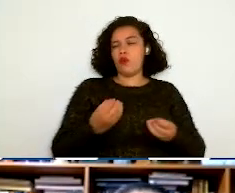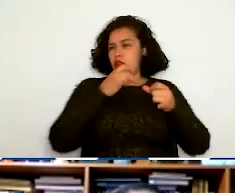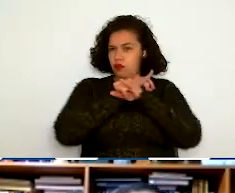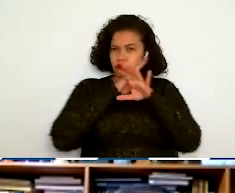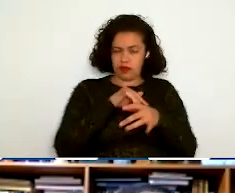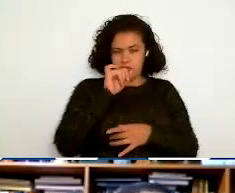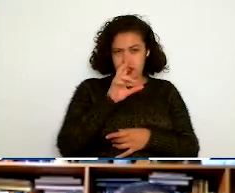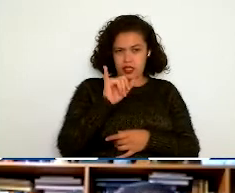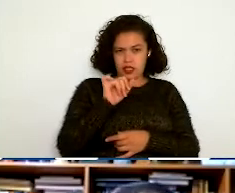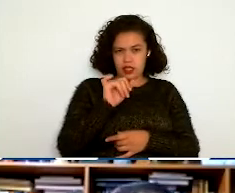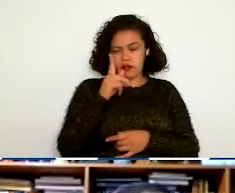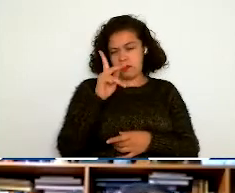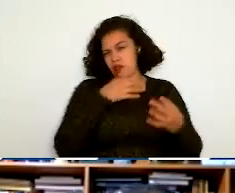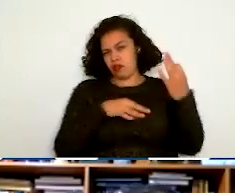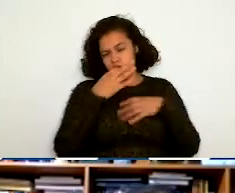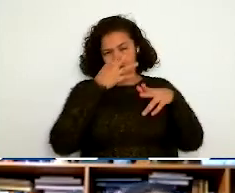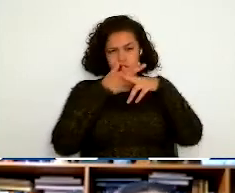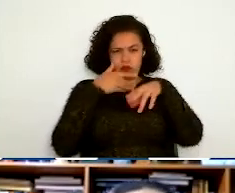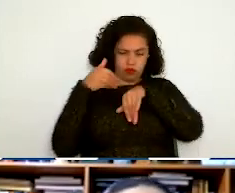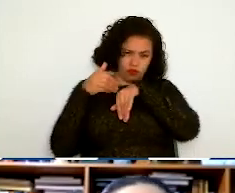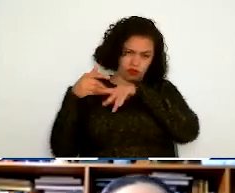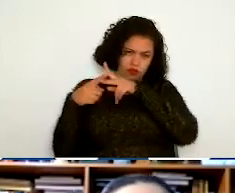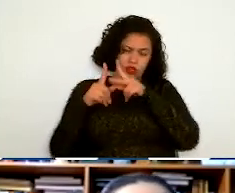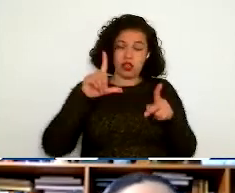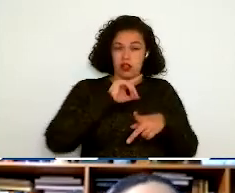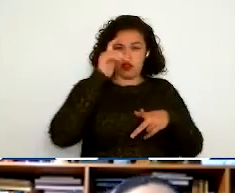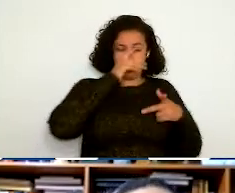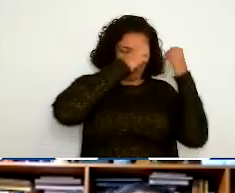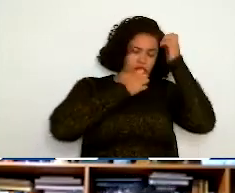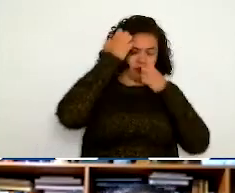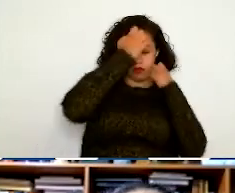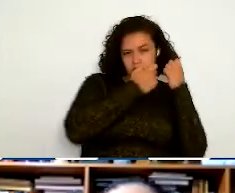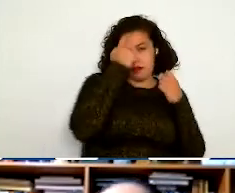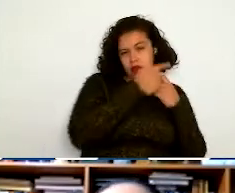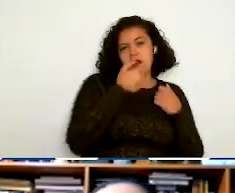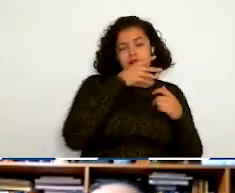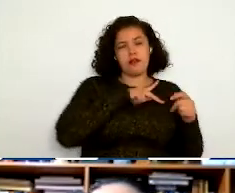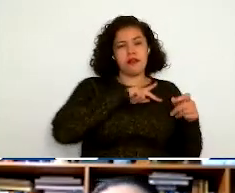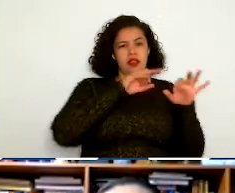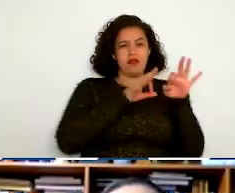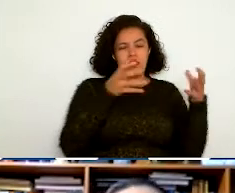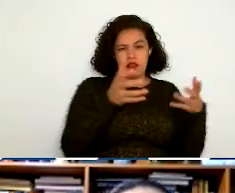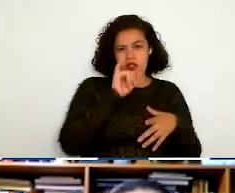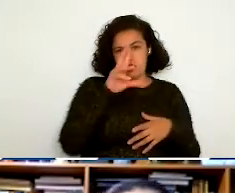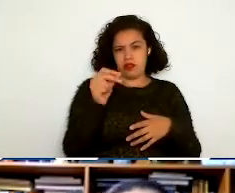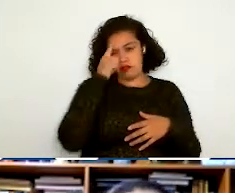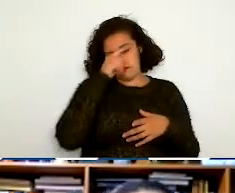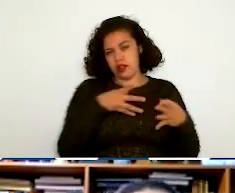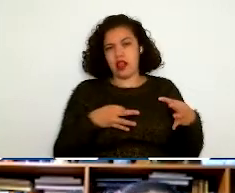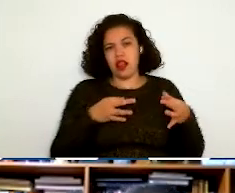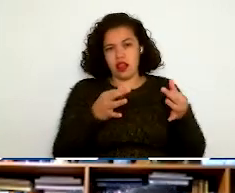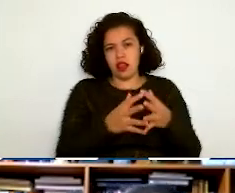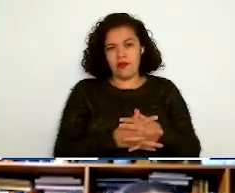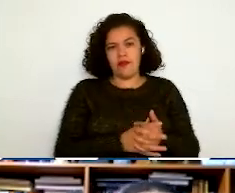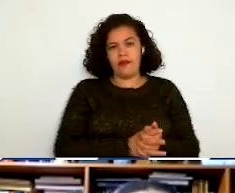sea, pero todo cuantitativamente y a partir de eso se evalúa si estoy haciendo bien mi trabajo o no, es decir, con calidad. Y